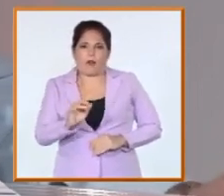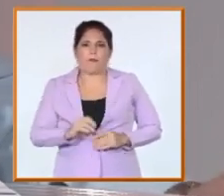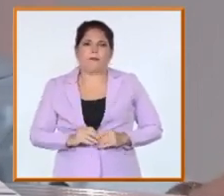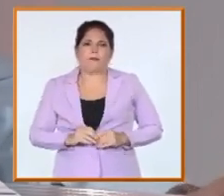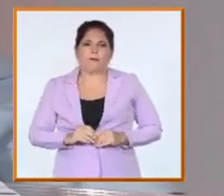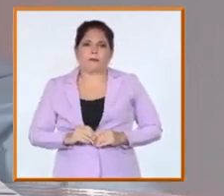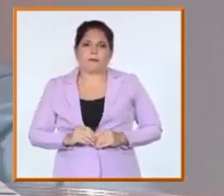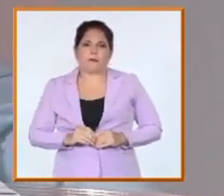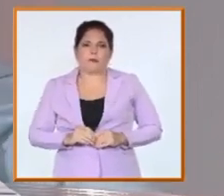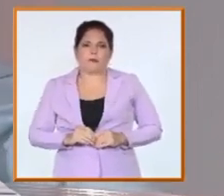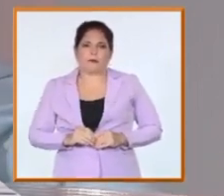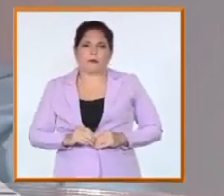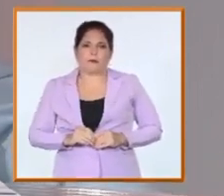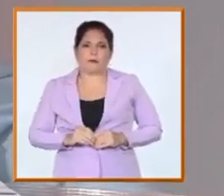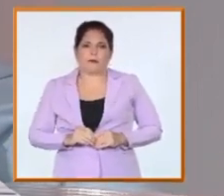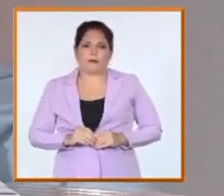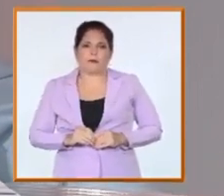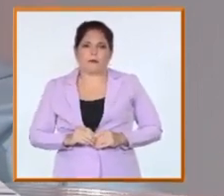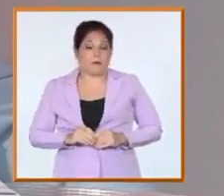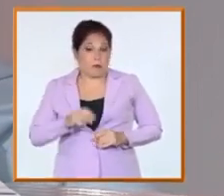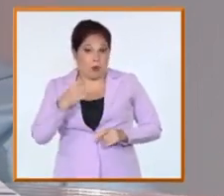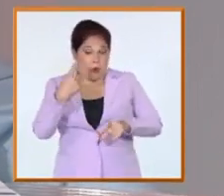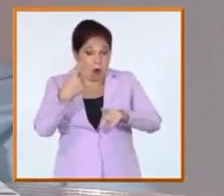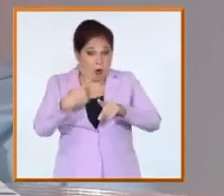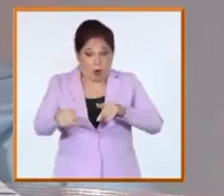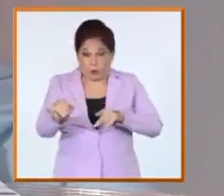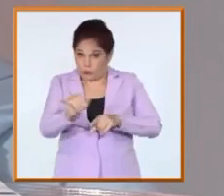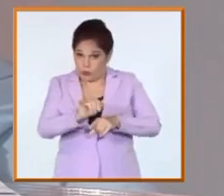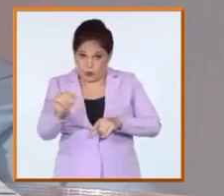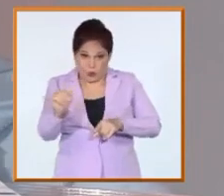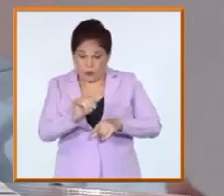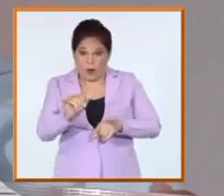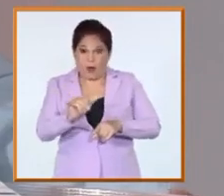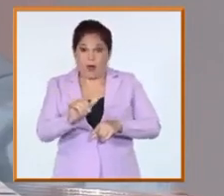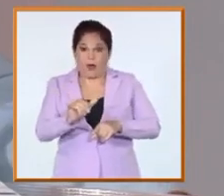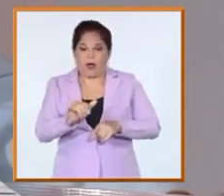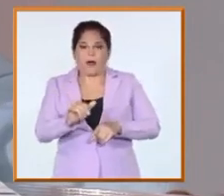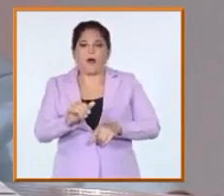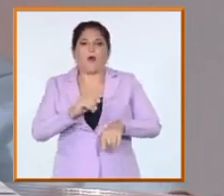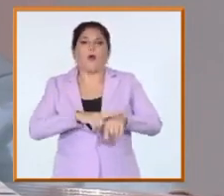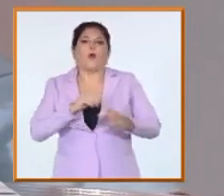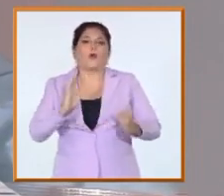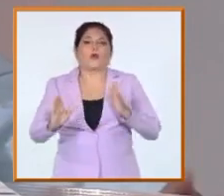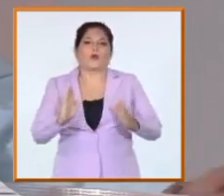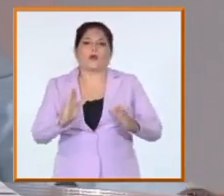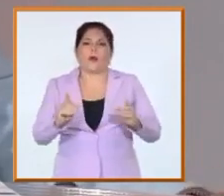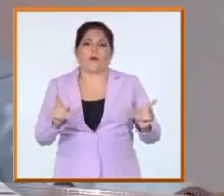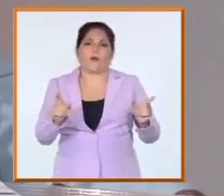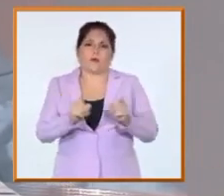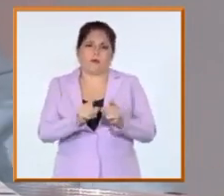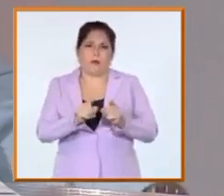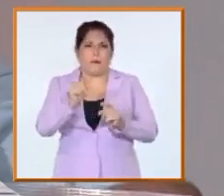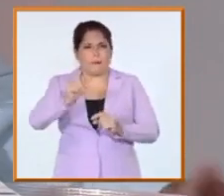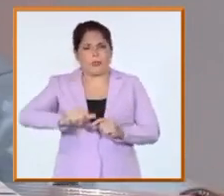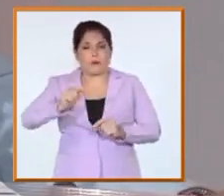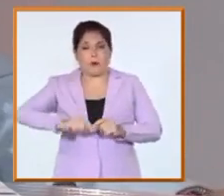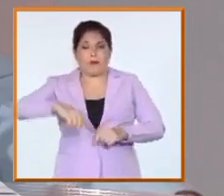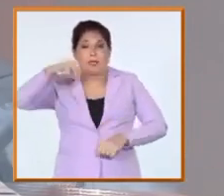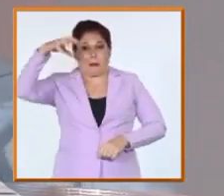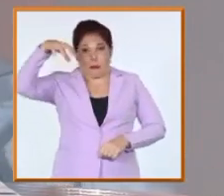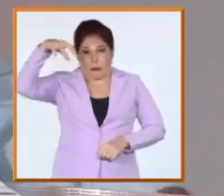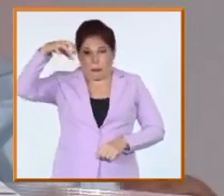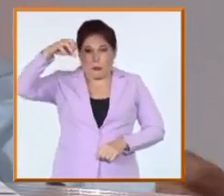a otro a otro lugar inclusive en un tiempo muy corto porque las personas se están mojando